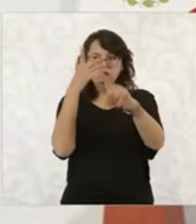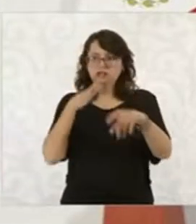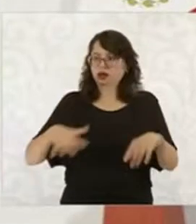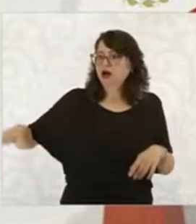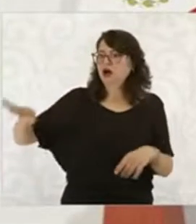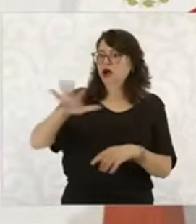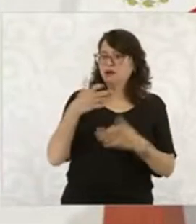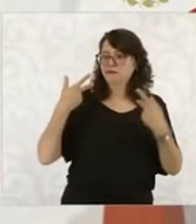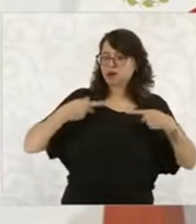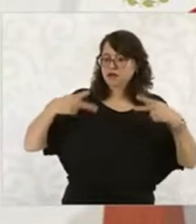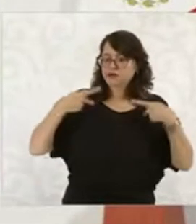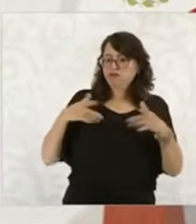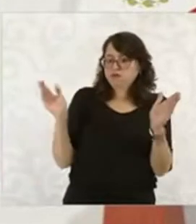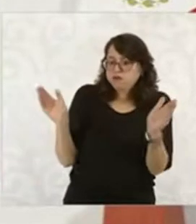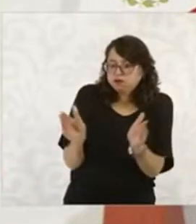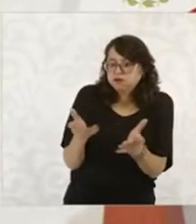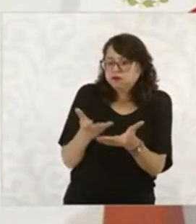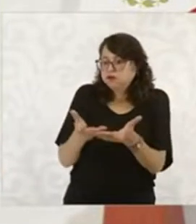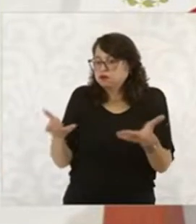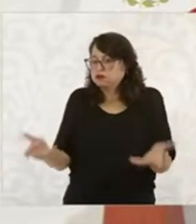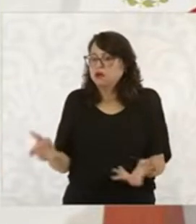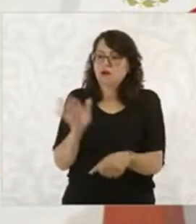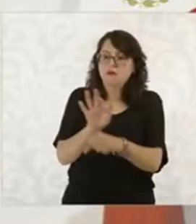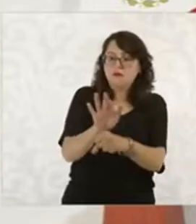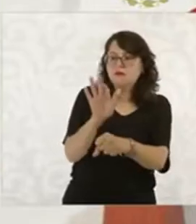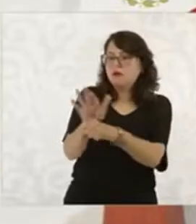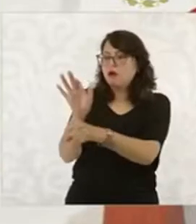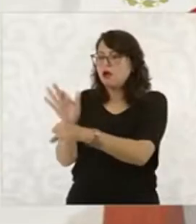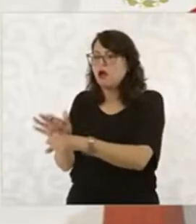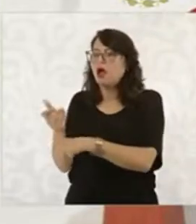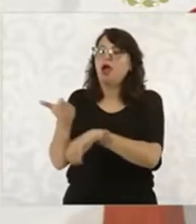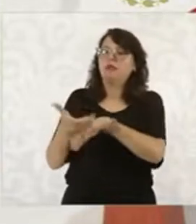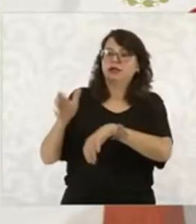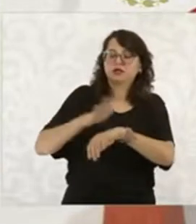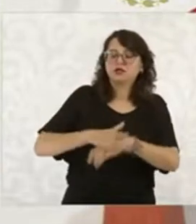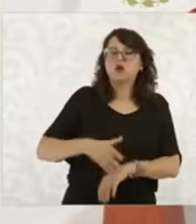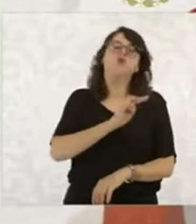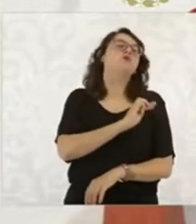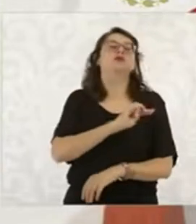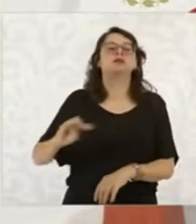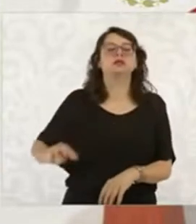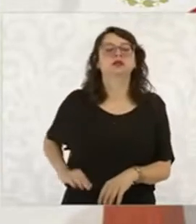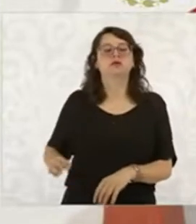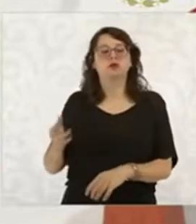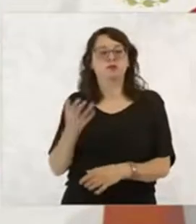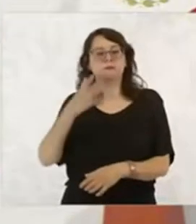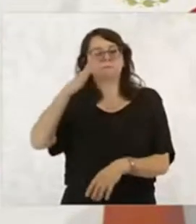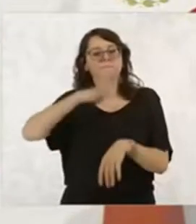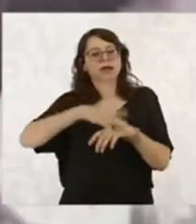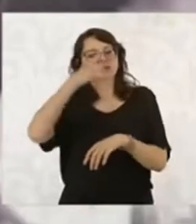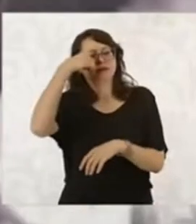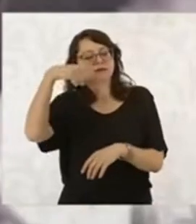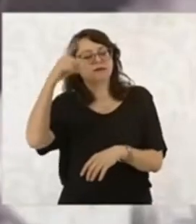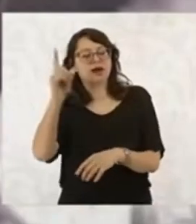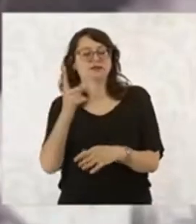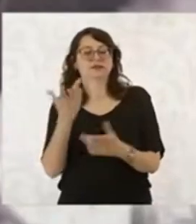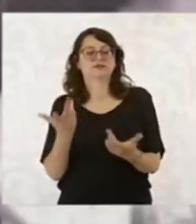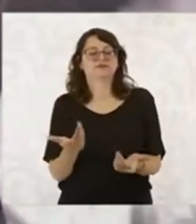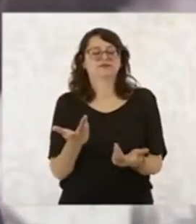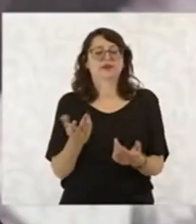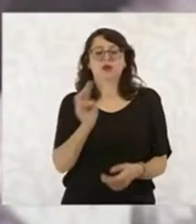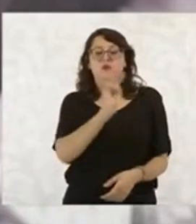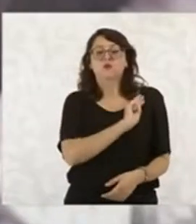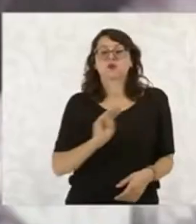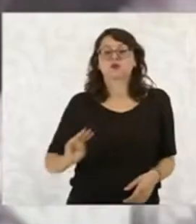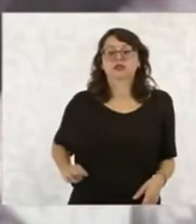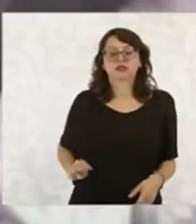productores, a entidades federativas y municipios para que puedan regularizar sus títulos de concesión o asignación. ¿Por qué a municipios? Lo